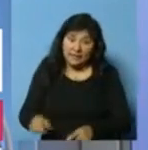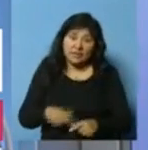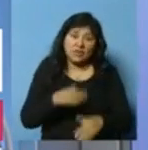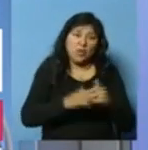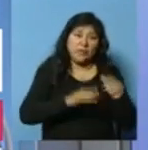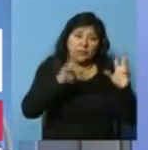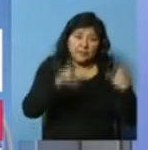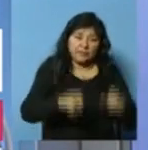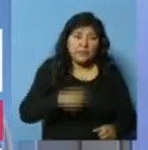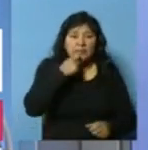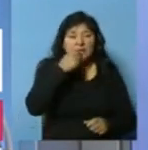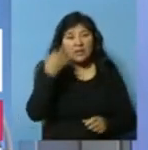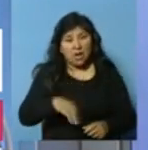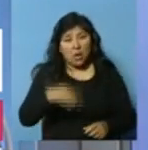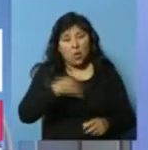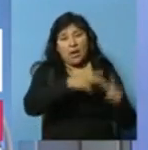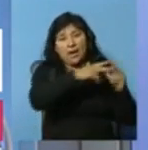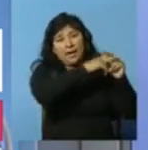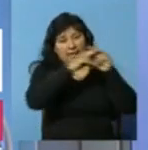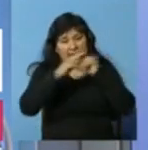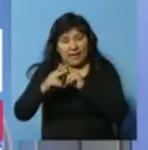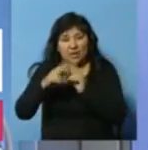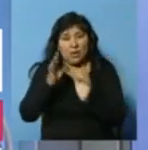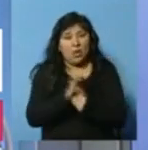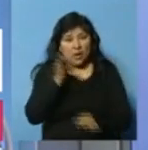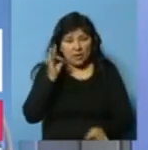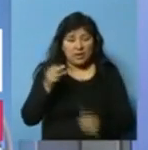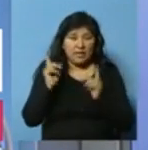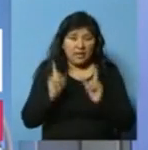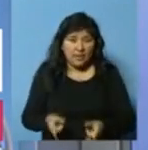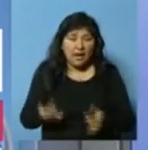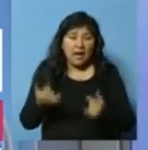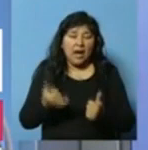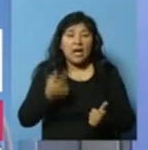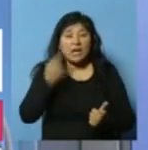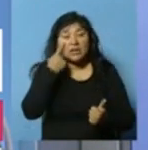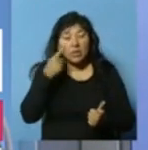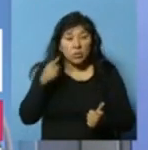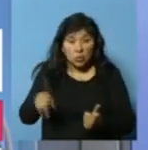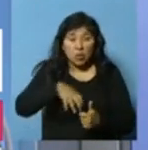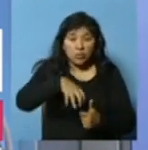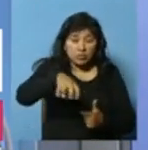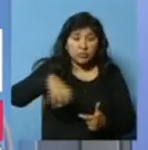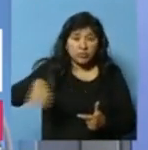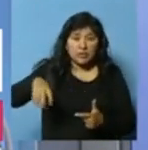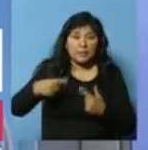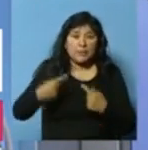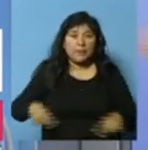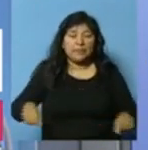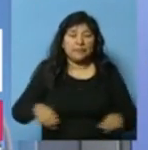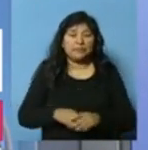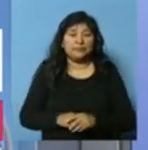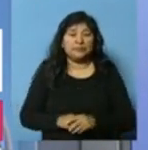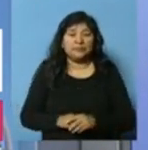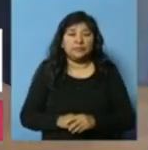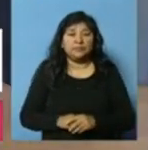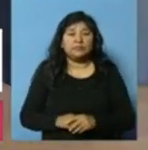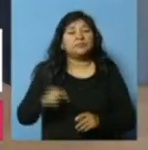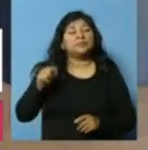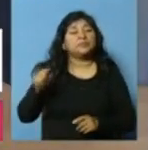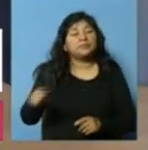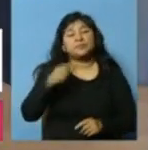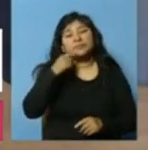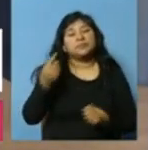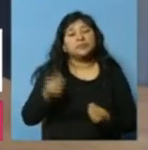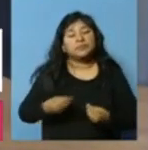con el crédito educativo porque están incluidos los institutos también estamos construyendo